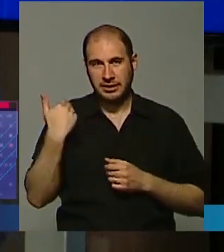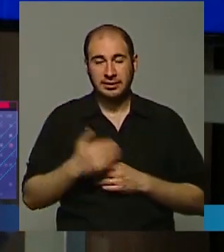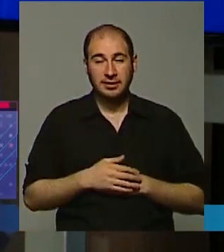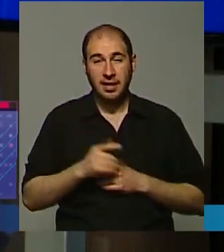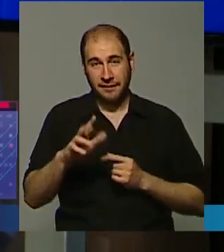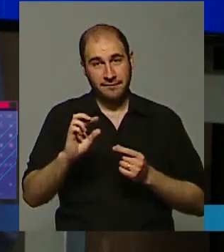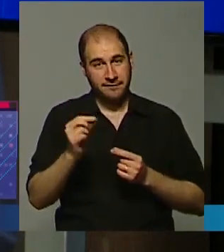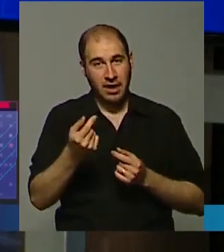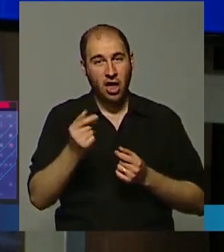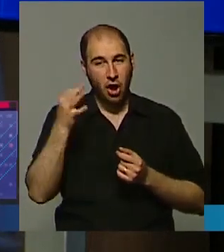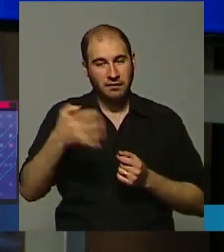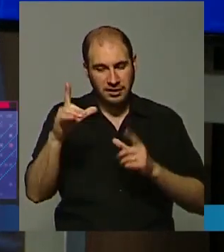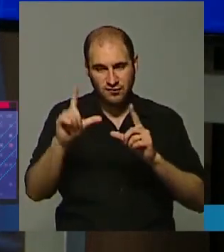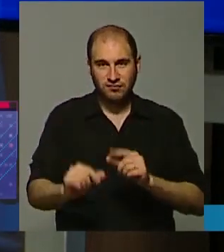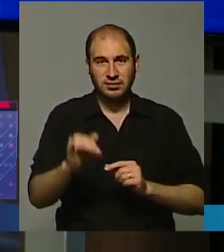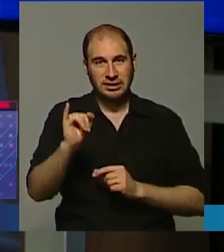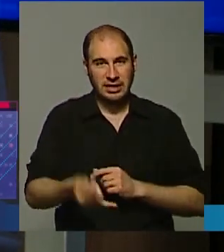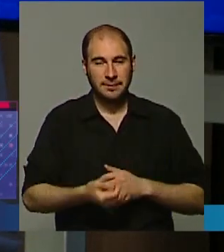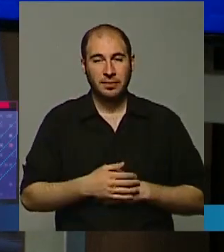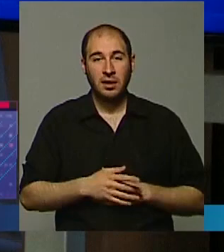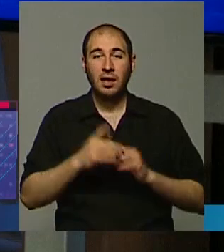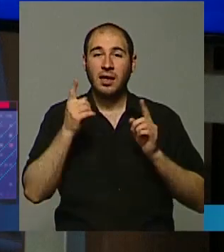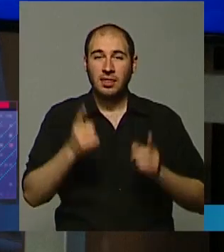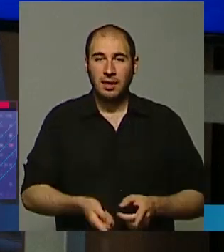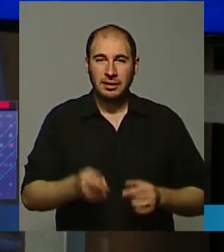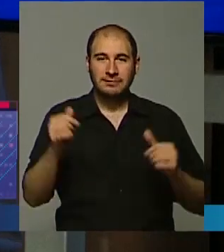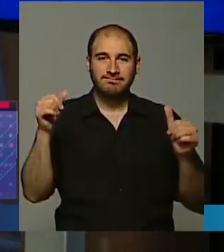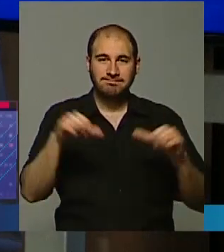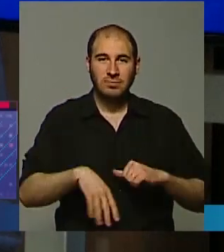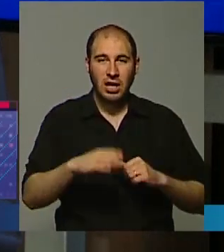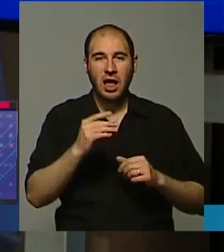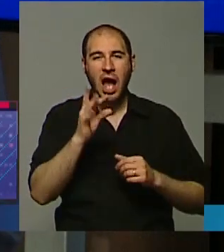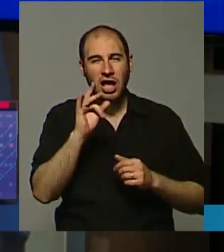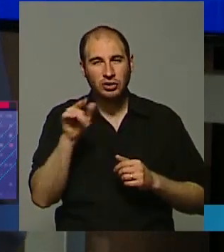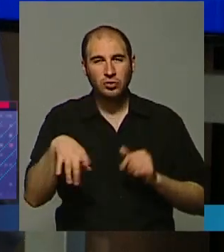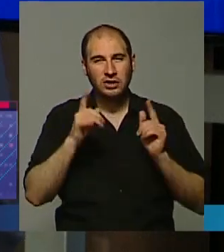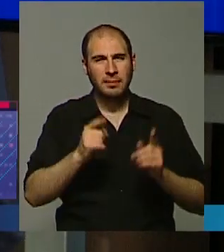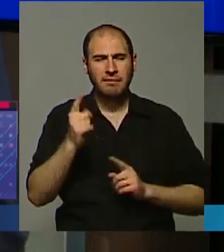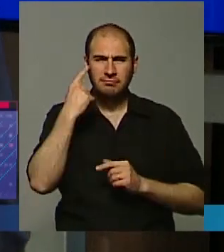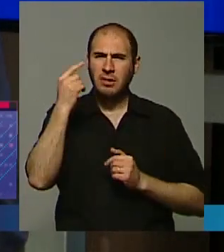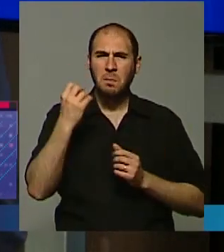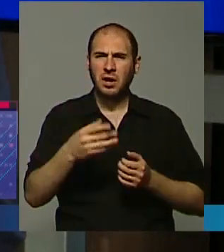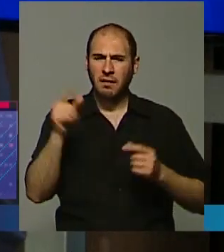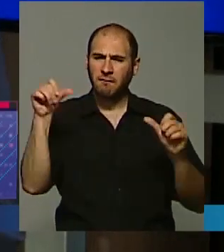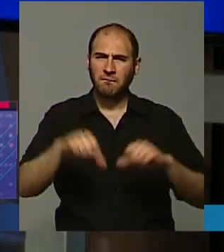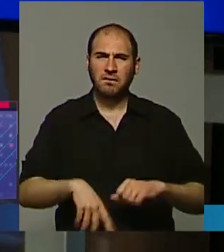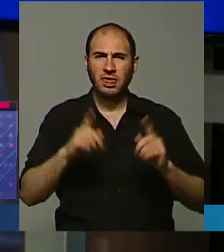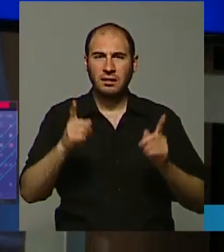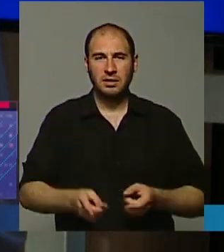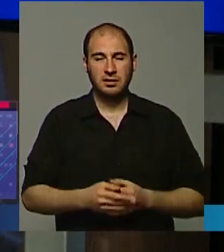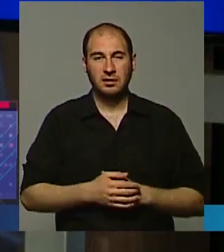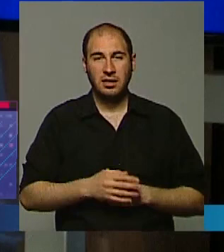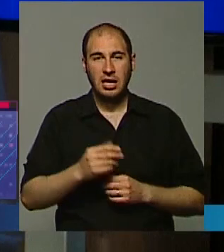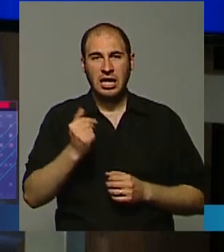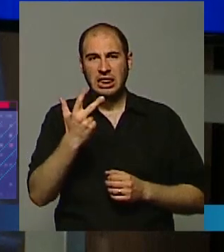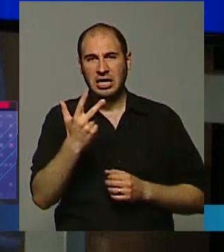Bajó la cotización del oficial, está claro. También se desplomó un poco el blue. A veces uno se pregunta por qué cayó el blue prácticamente